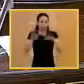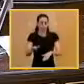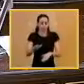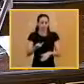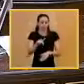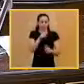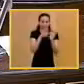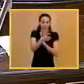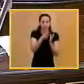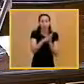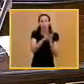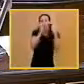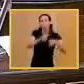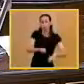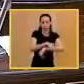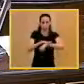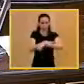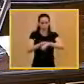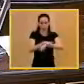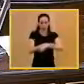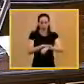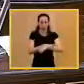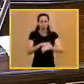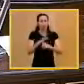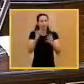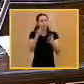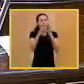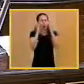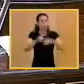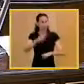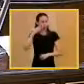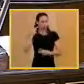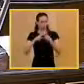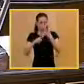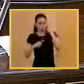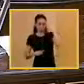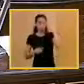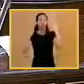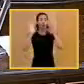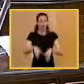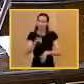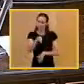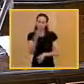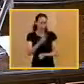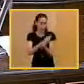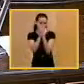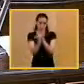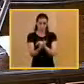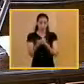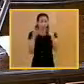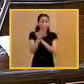de unos acuerdos con el Estado tan predemocráticos como privilegiados que va siendo hora de cambiar. Esta dialéctica de